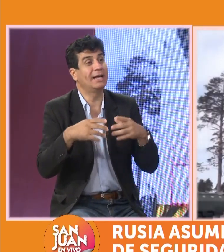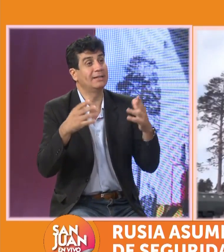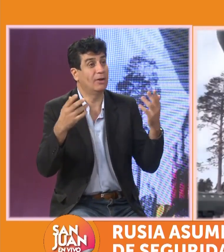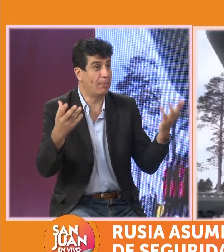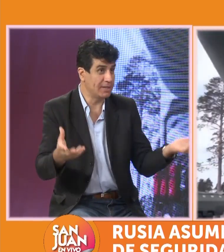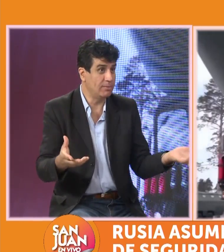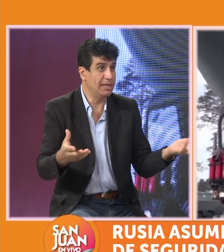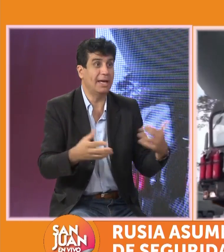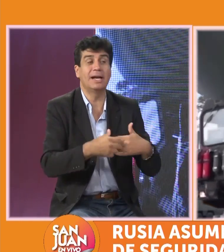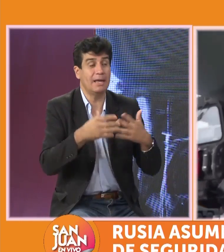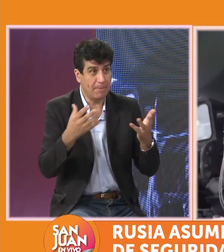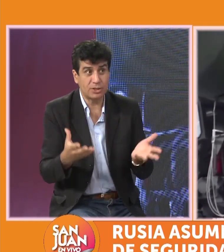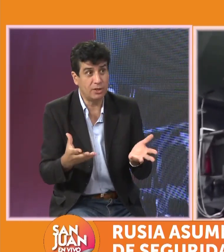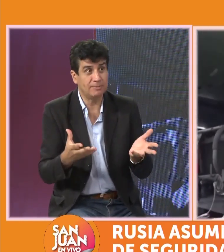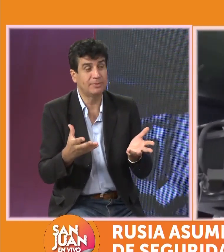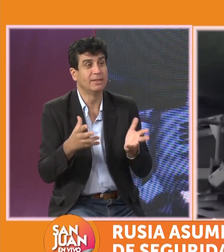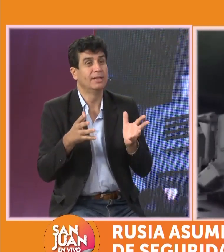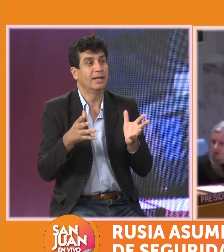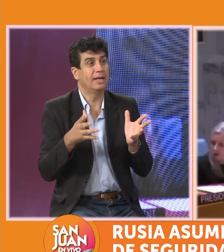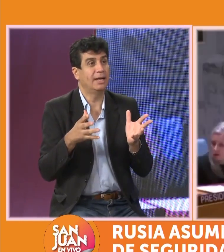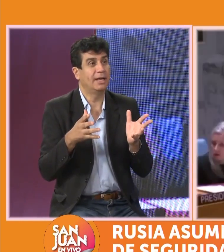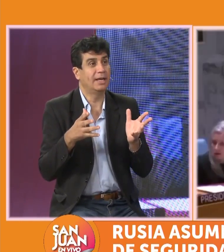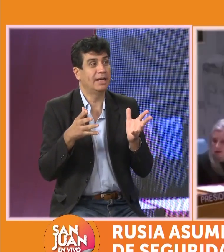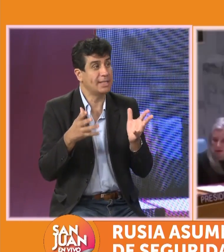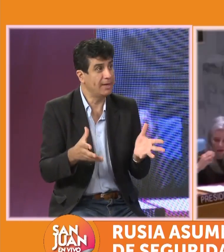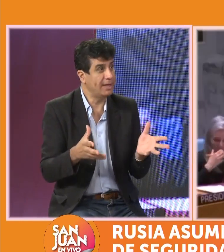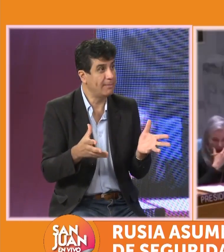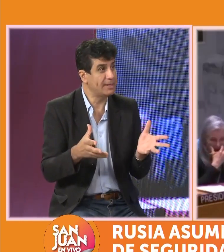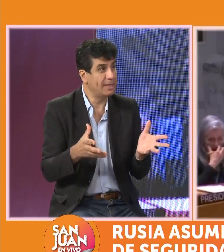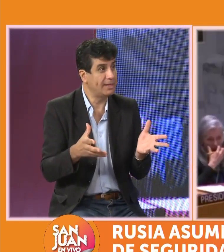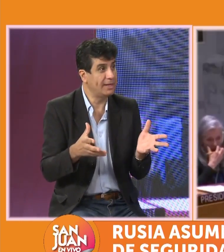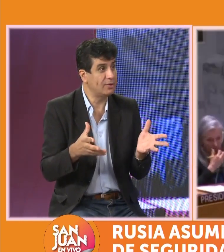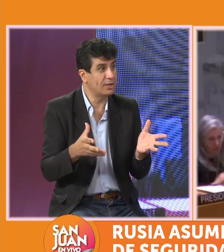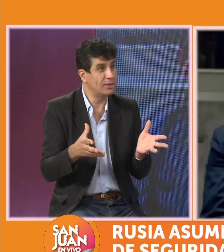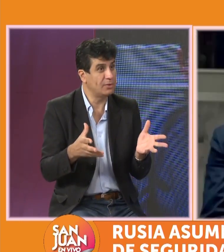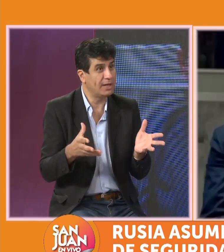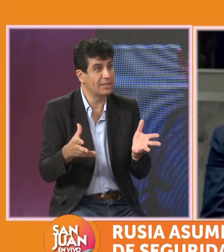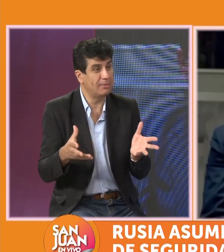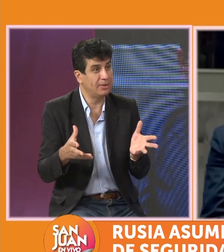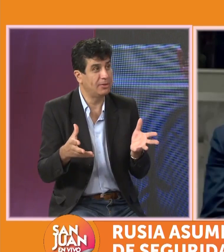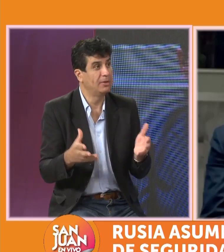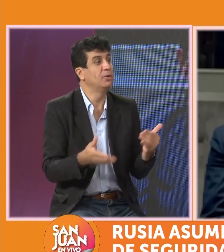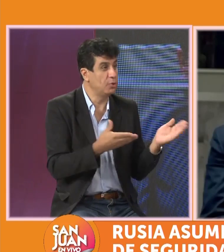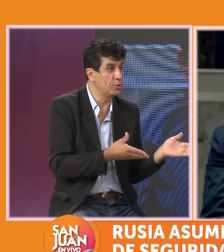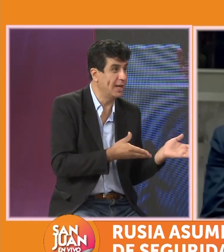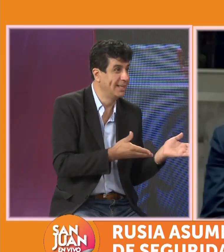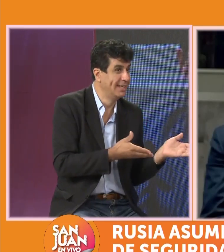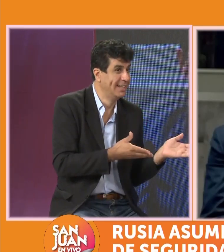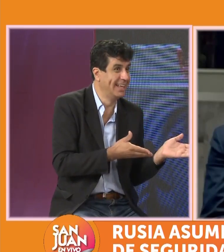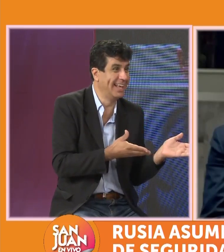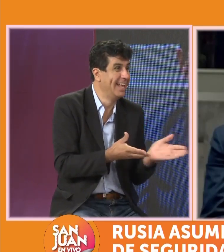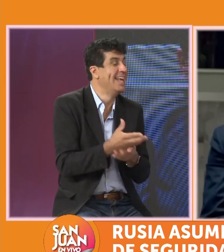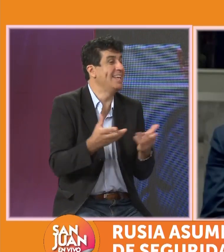la operación militar, la invasión, ¿saben quién era presidente del Consejo de Seguridad en ese momento? Rusia.